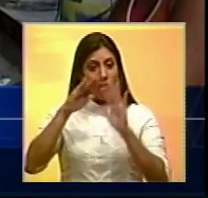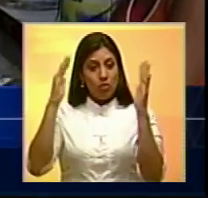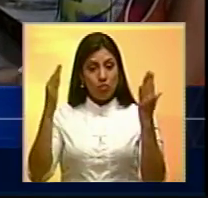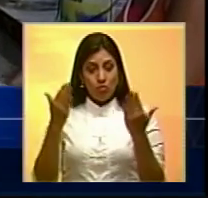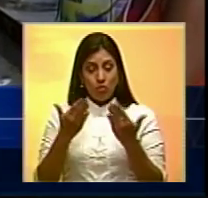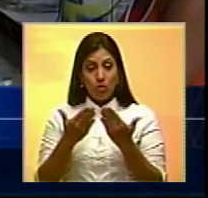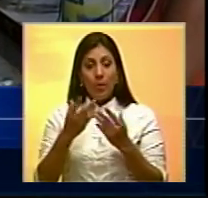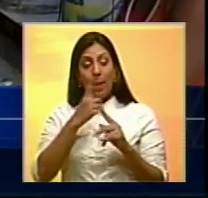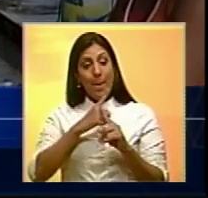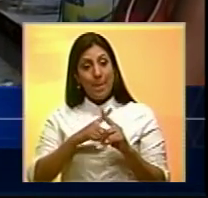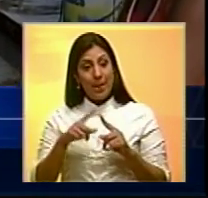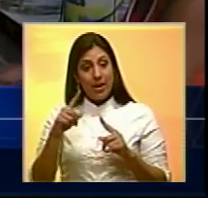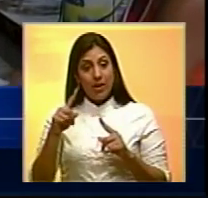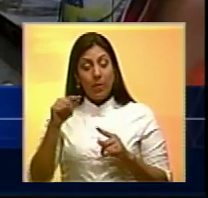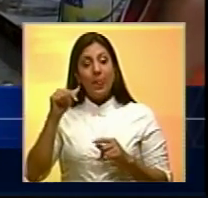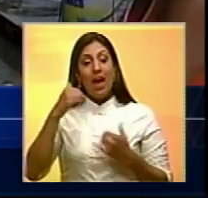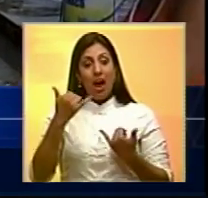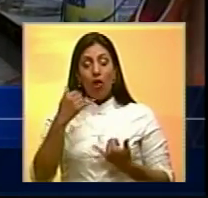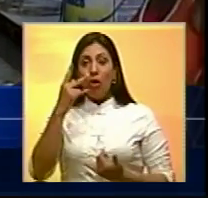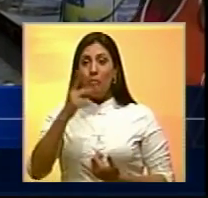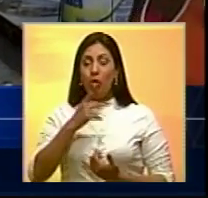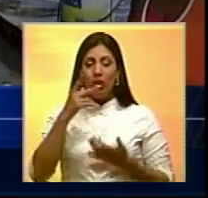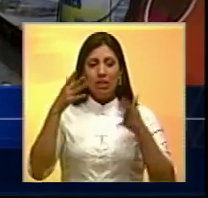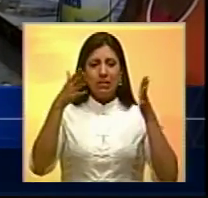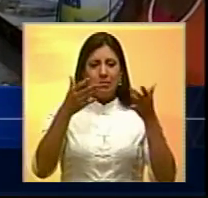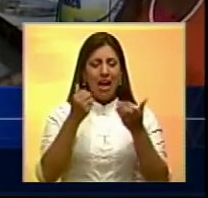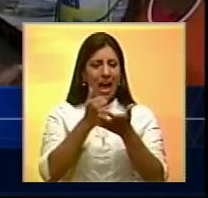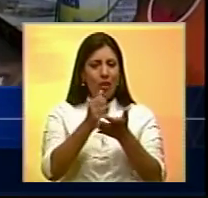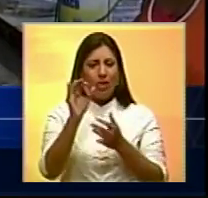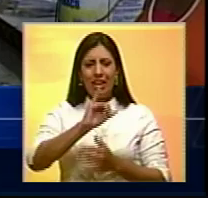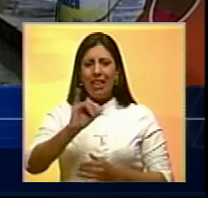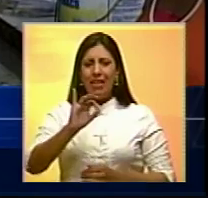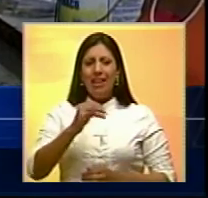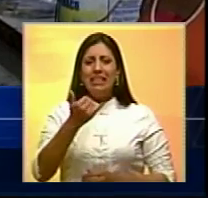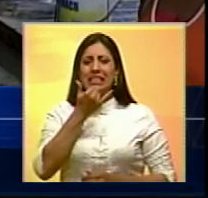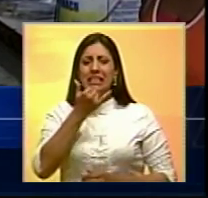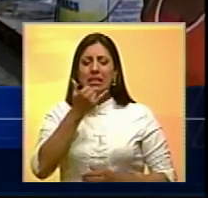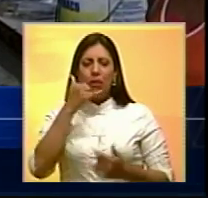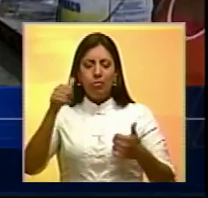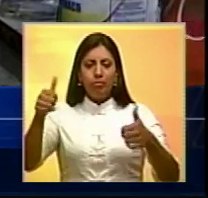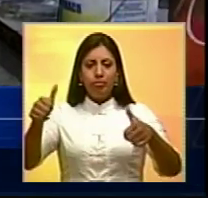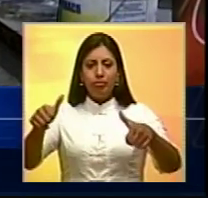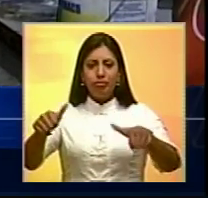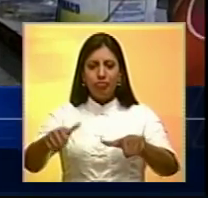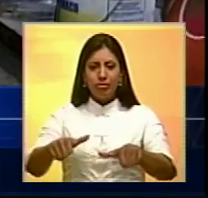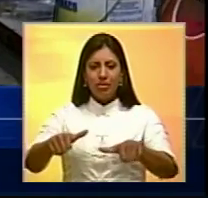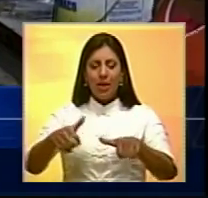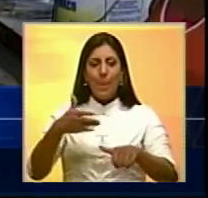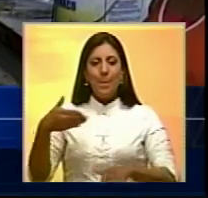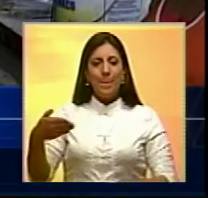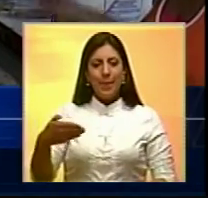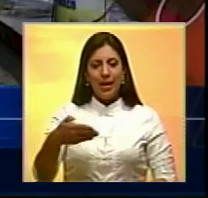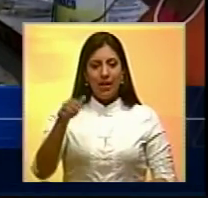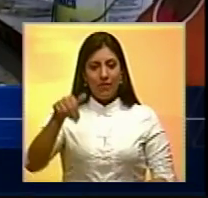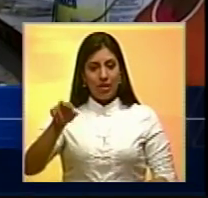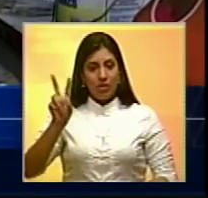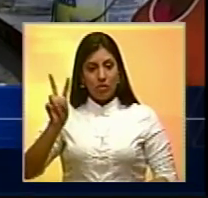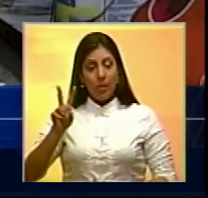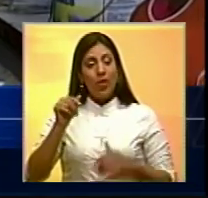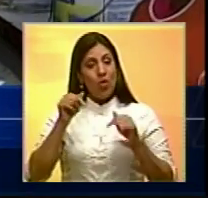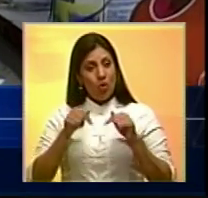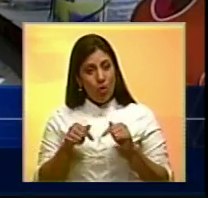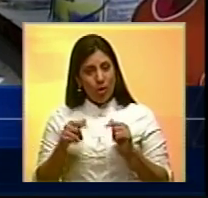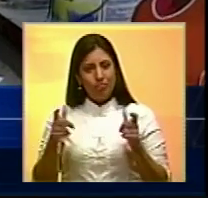mundo. Sin embargo, políticas hacia el sector equivocadas tumbaron la producción de pescados.